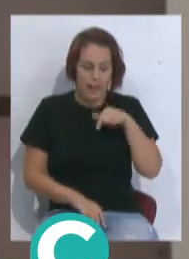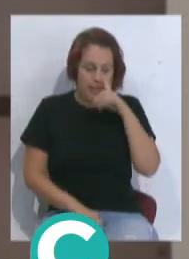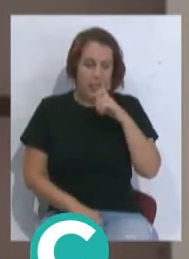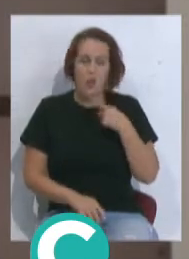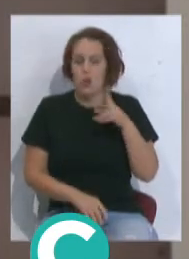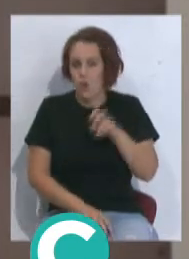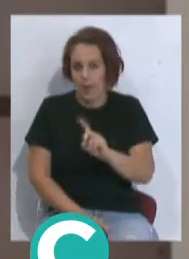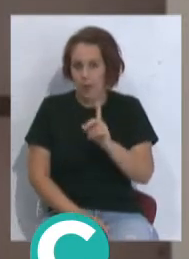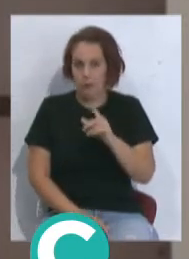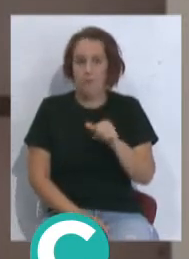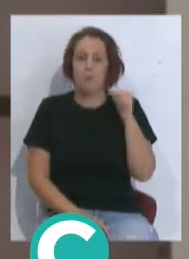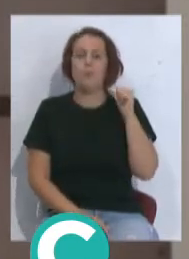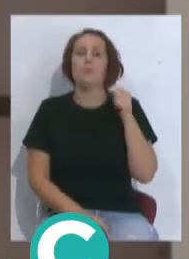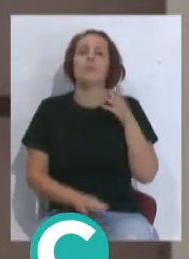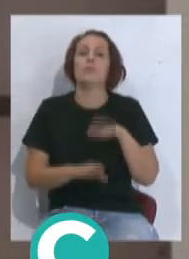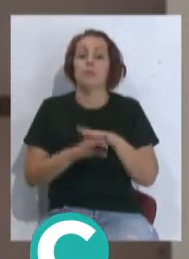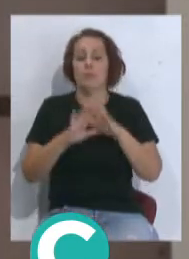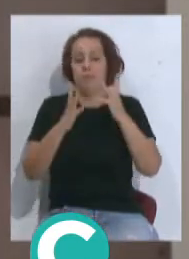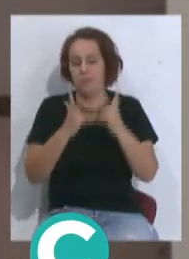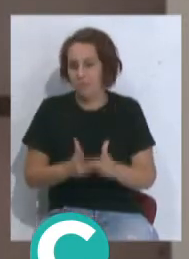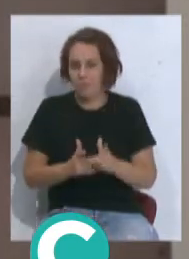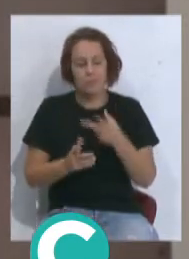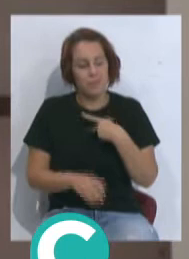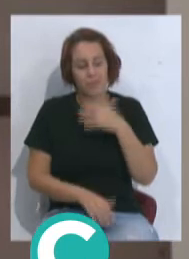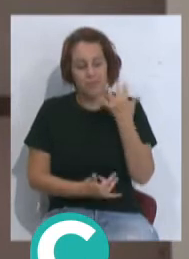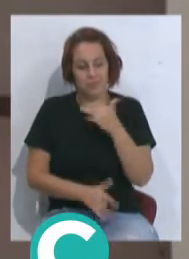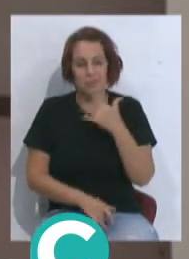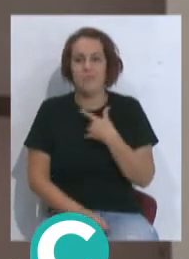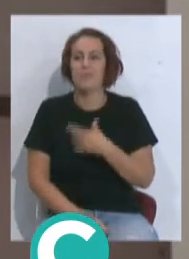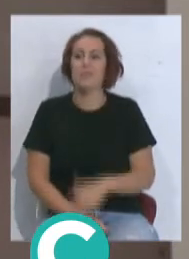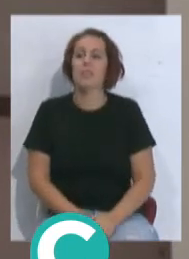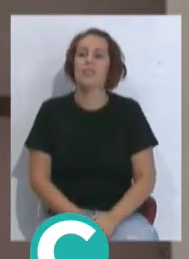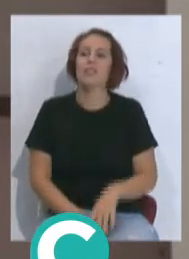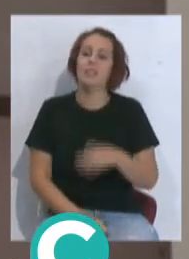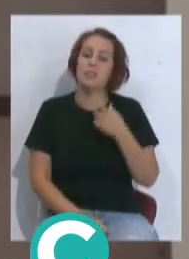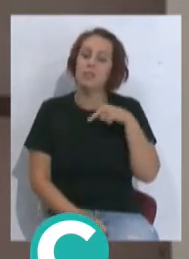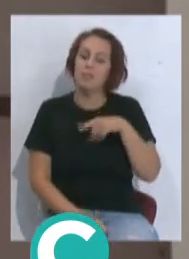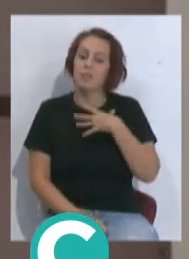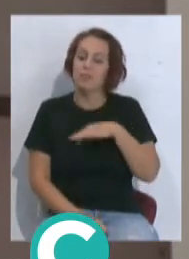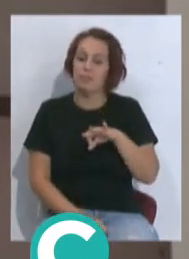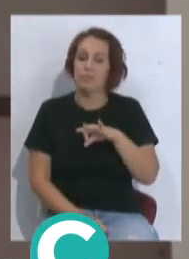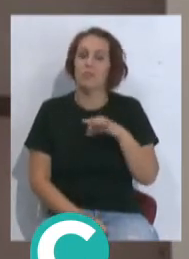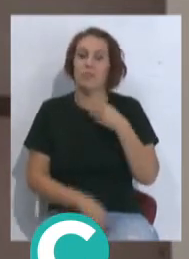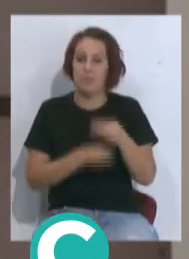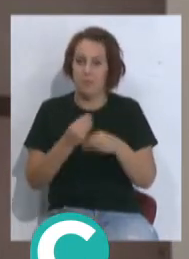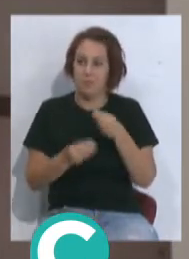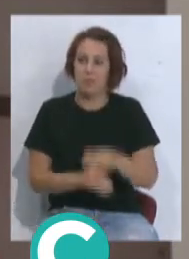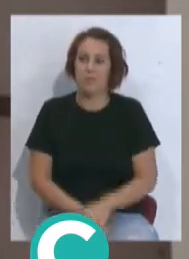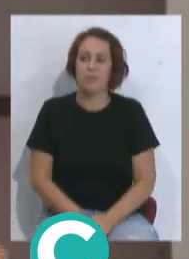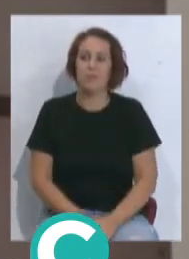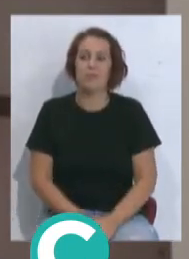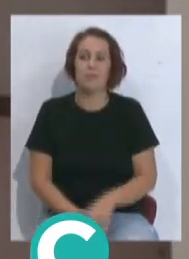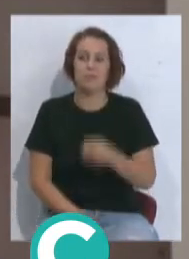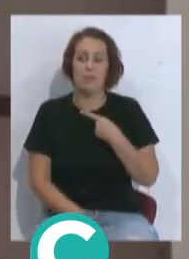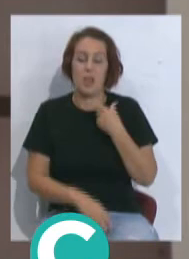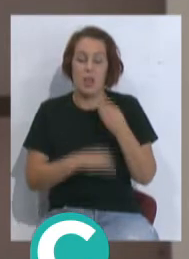no cuenta. El 2020 no cuenta para FIFA. Así que está. Que eso podríamos instituirlo también, ¿eh? En la PC. Sí, lo que pasa es que es verdad que yo